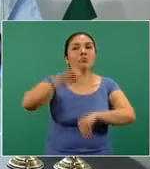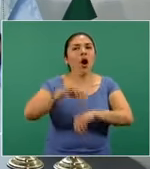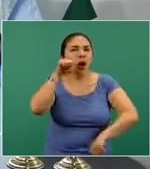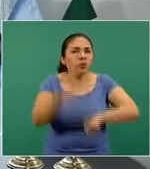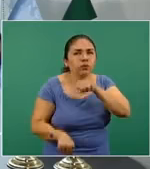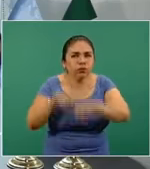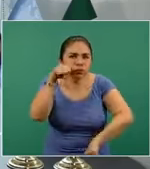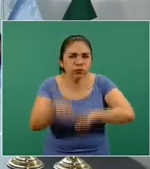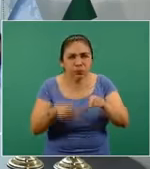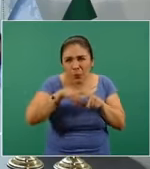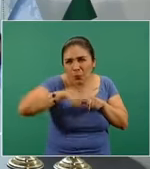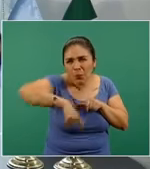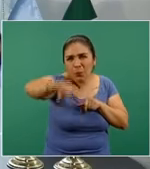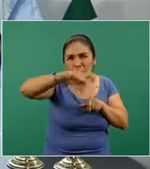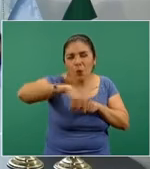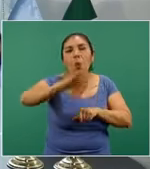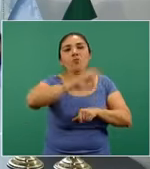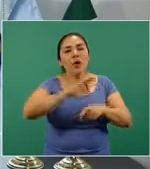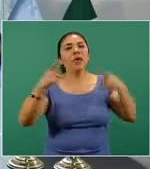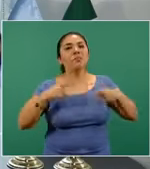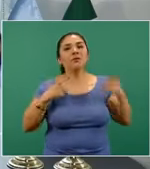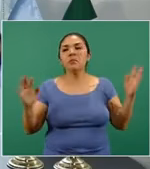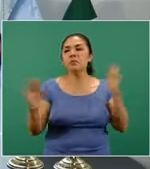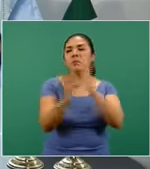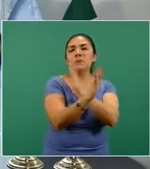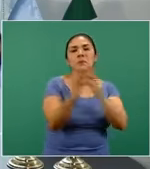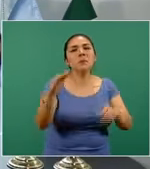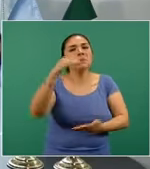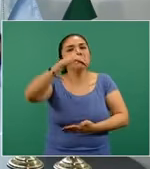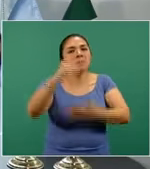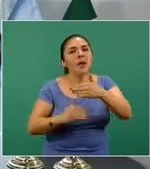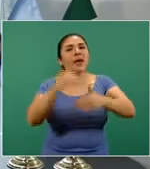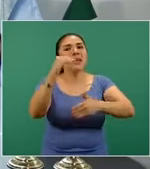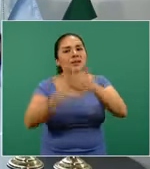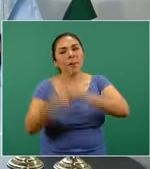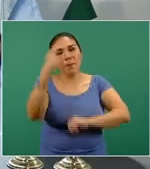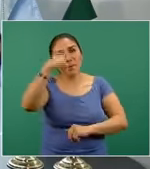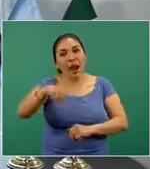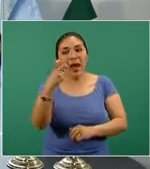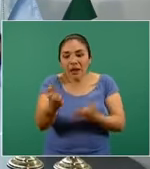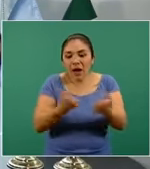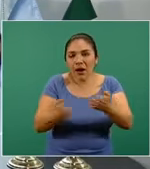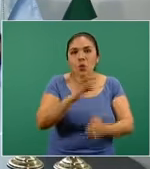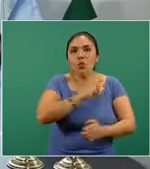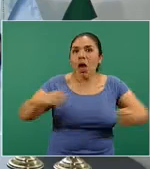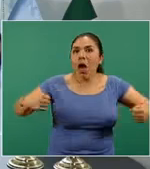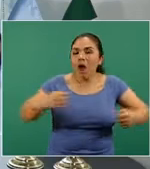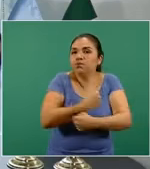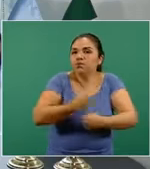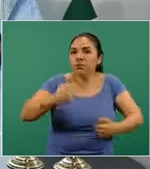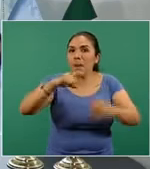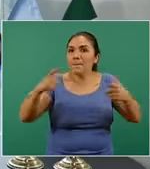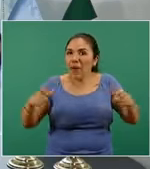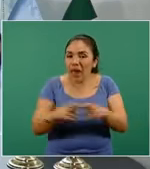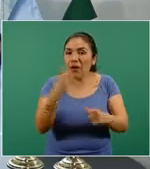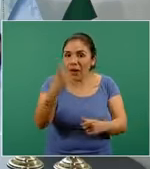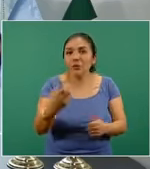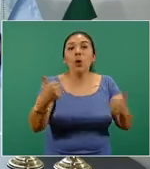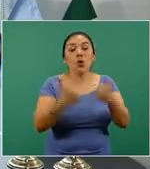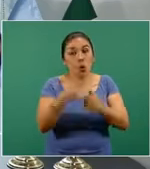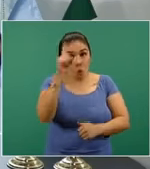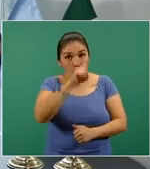nos permiten mantener sana distancia, protegernos contra la COVID-19 y luchar contra la obesidad, es otra de las grandes recomendaciones que